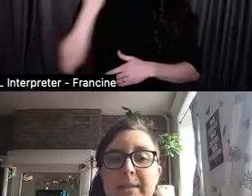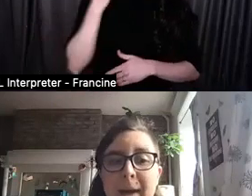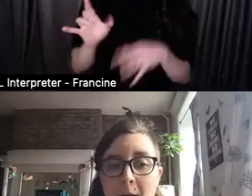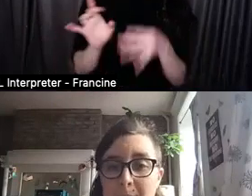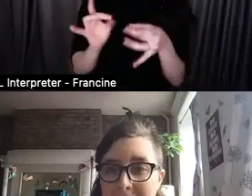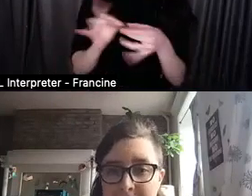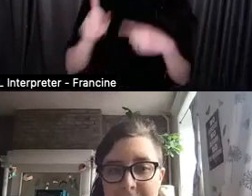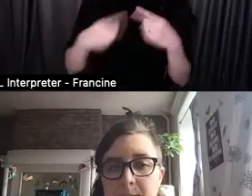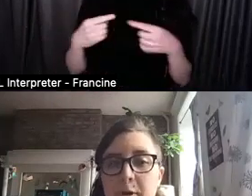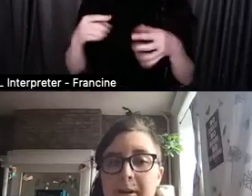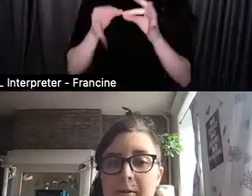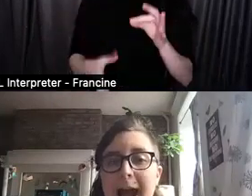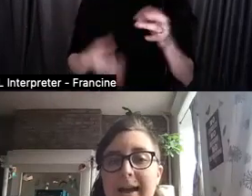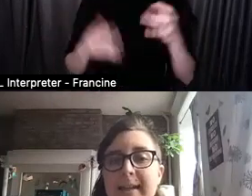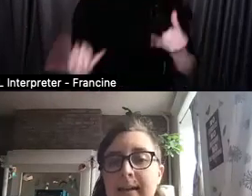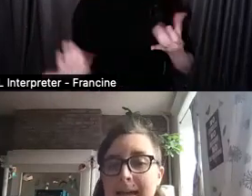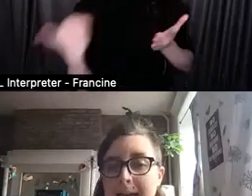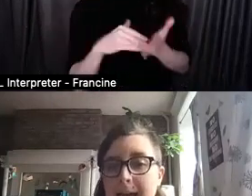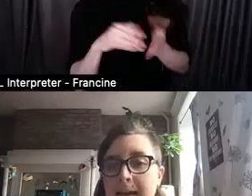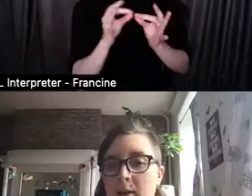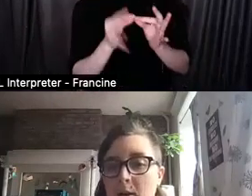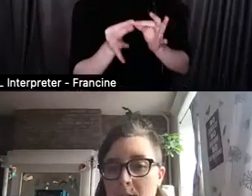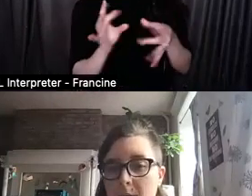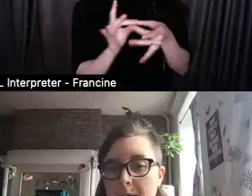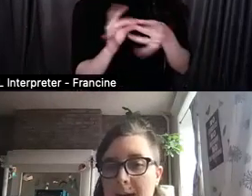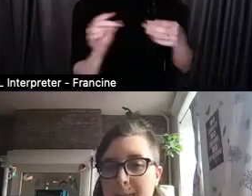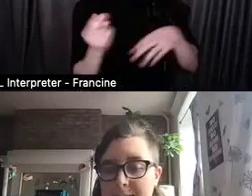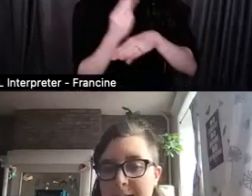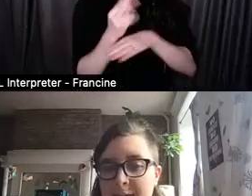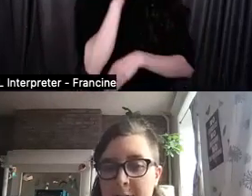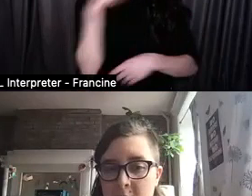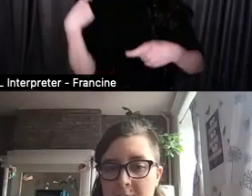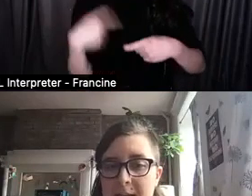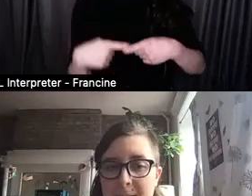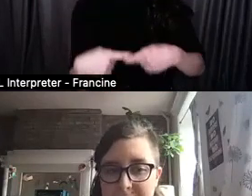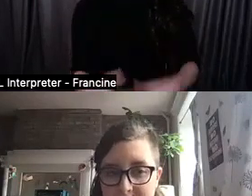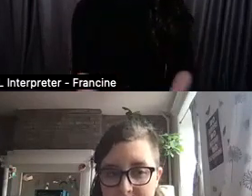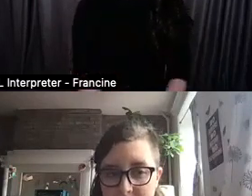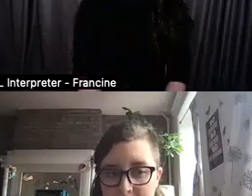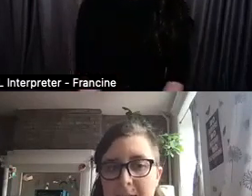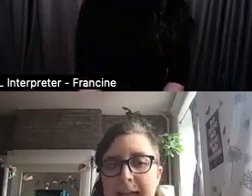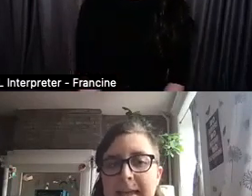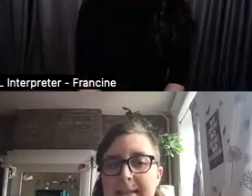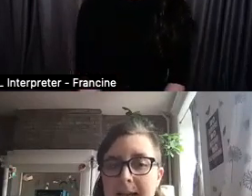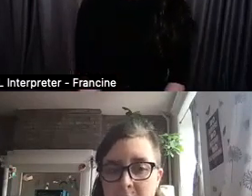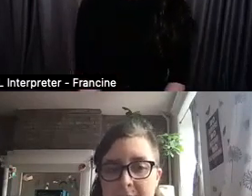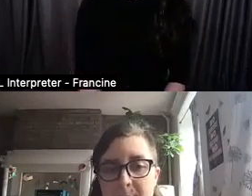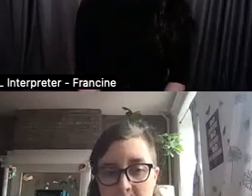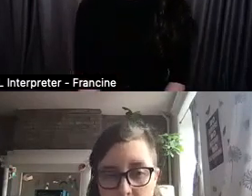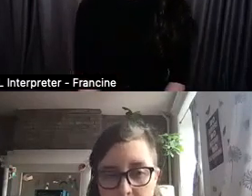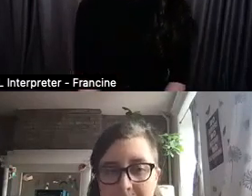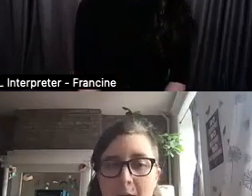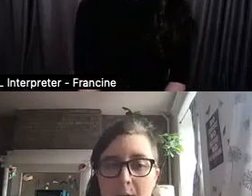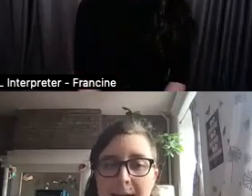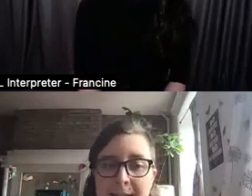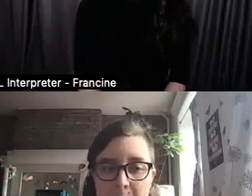Para hispanohablantes, por favor, hacen clic en el globo en la parte inferior de la pantalla y seleccione